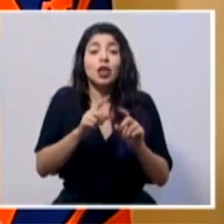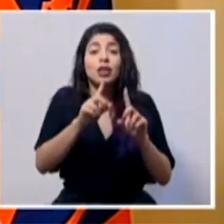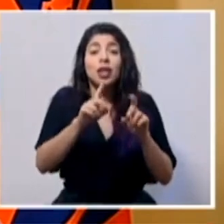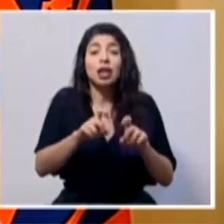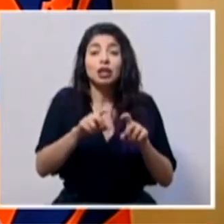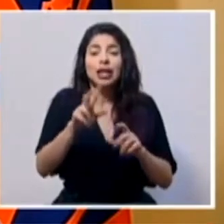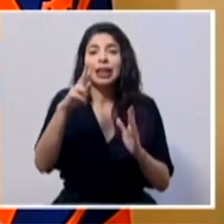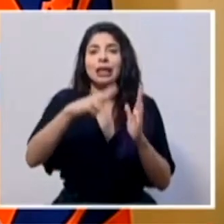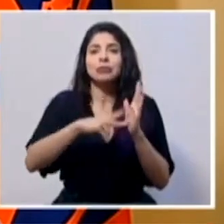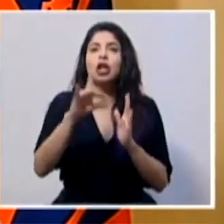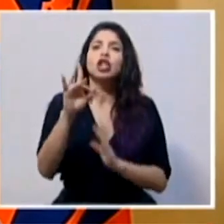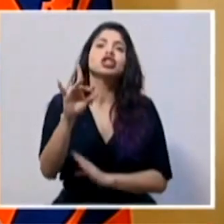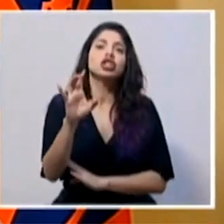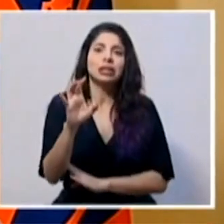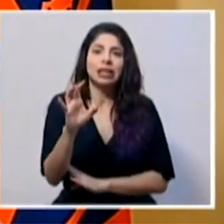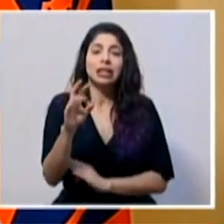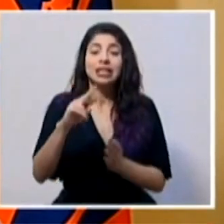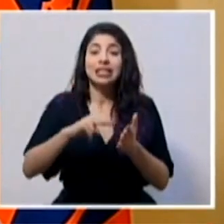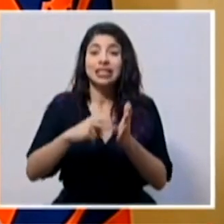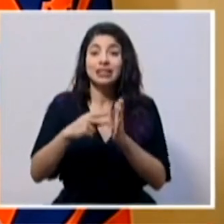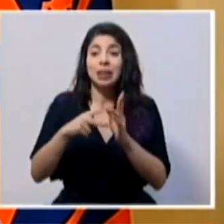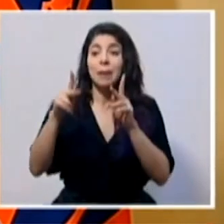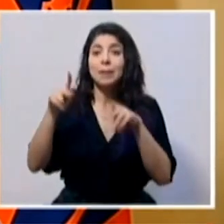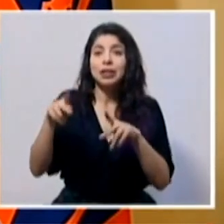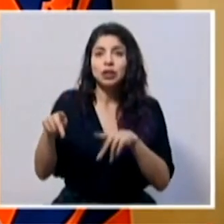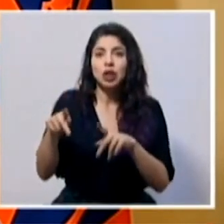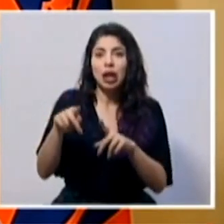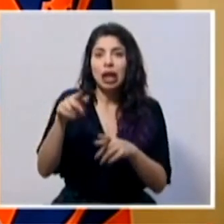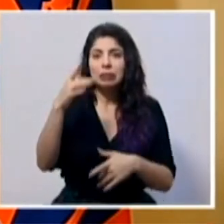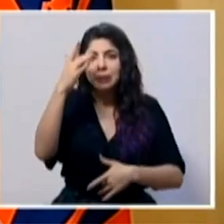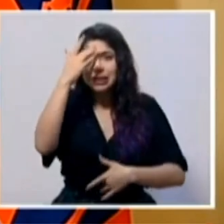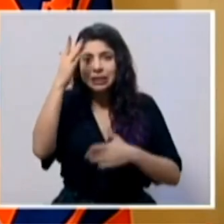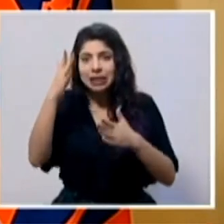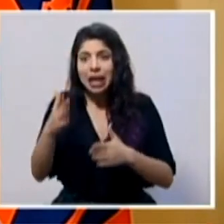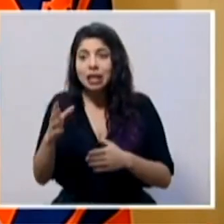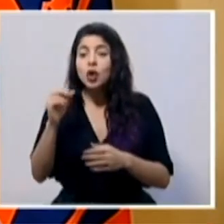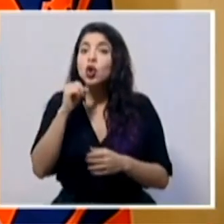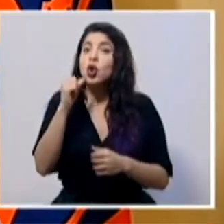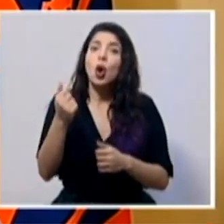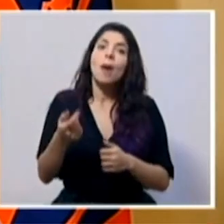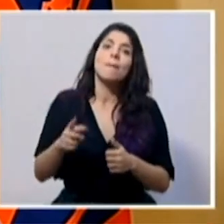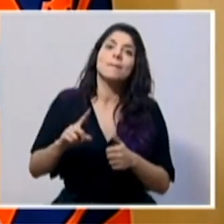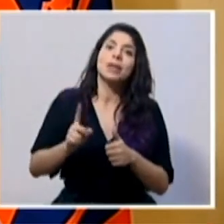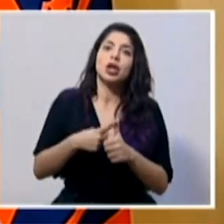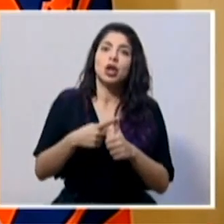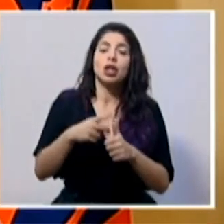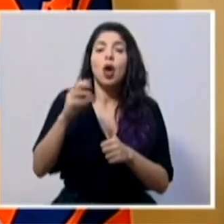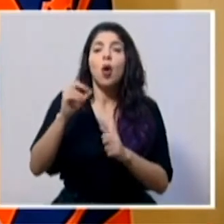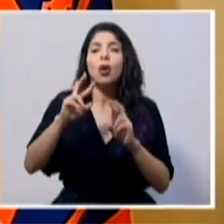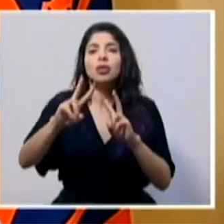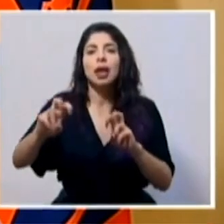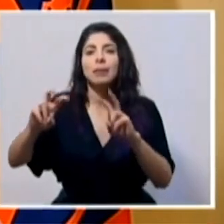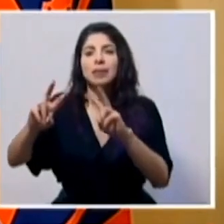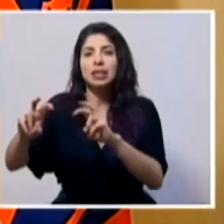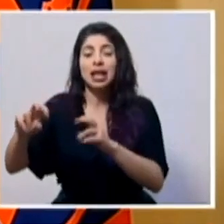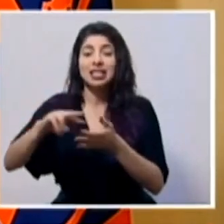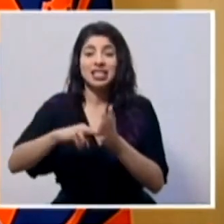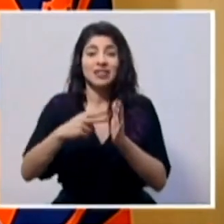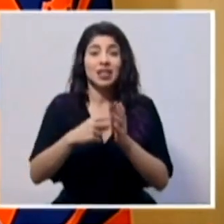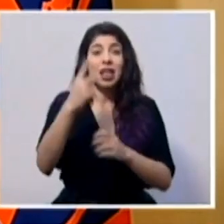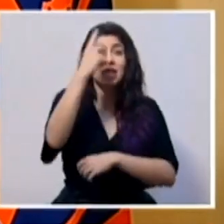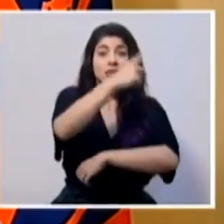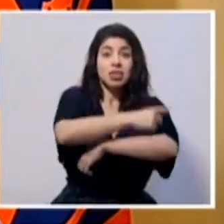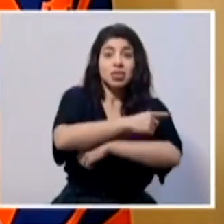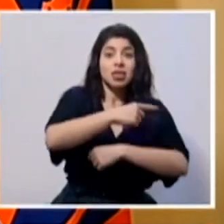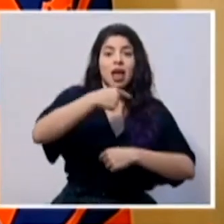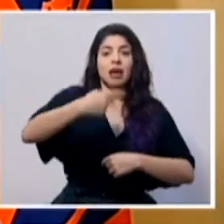de 3,800, que son pacientes de tamizaje o pacientes no prioritarios. Esto varía un día con otro